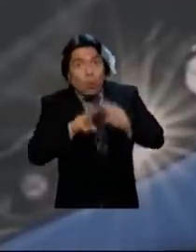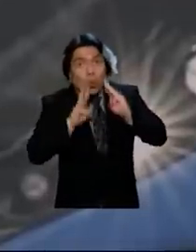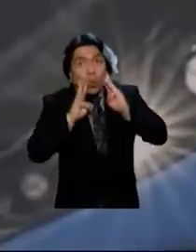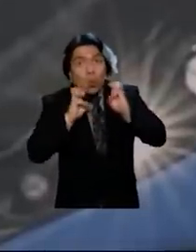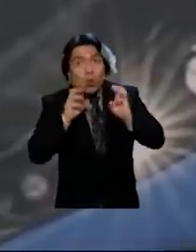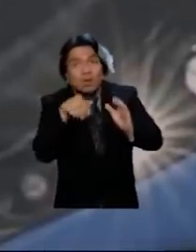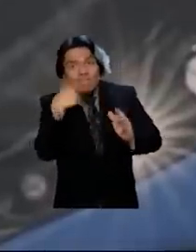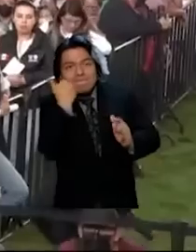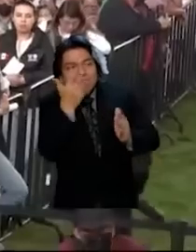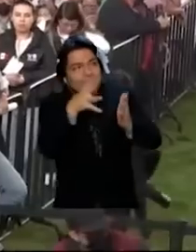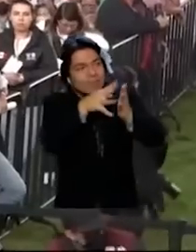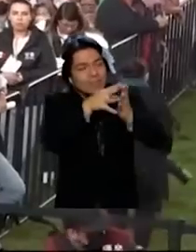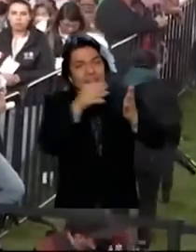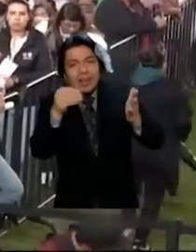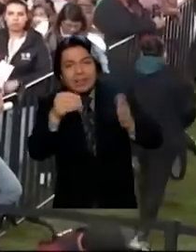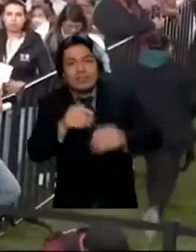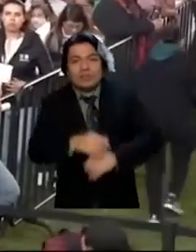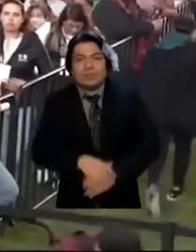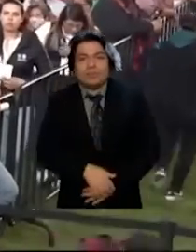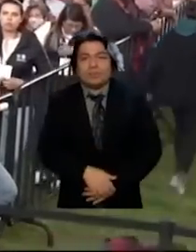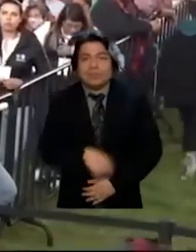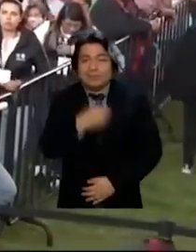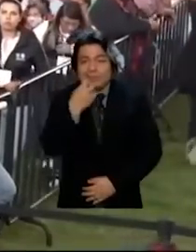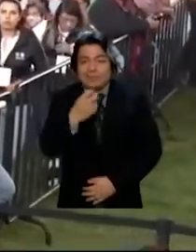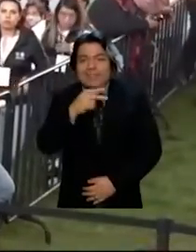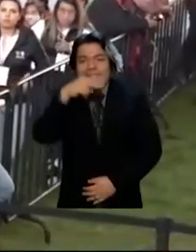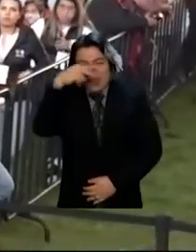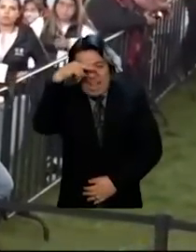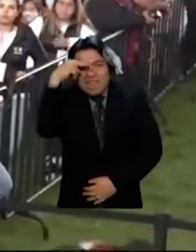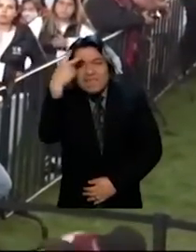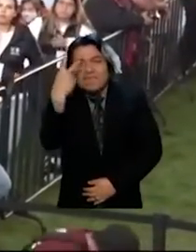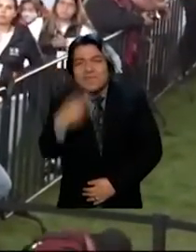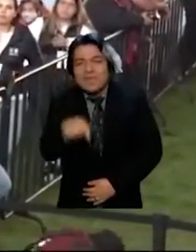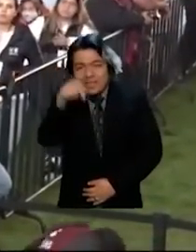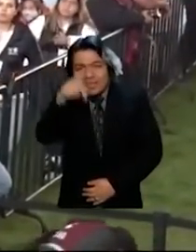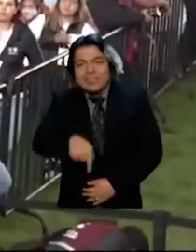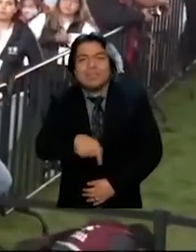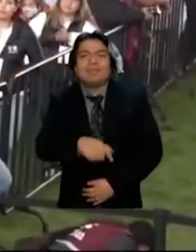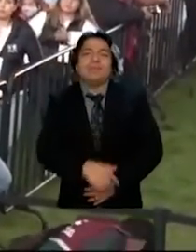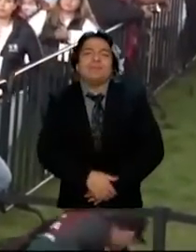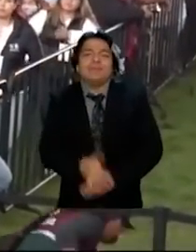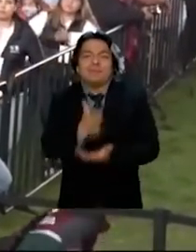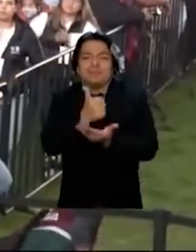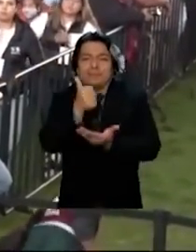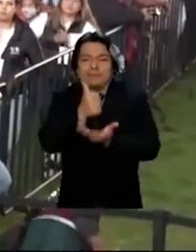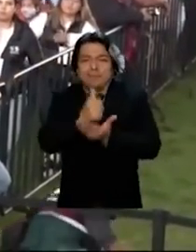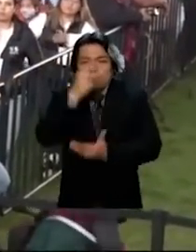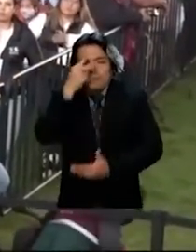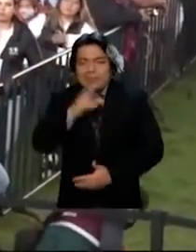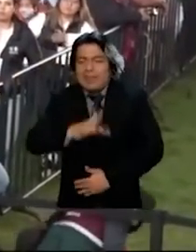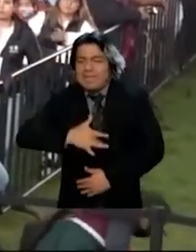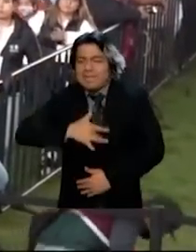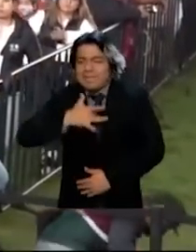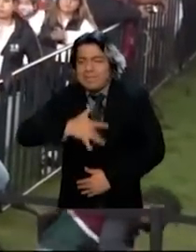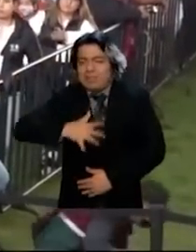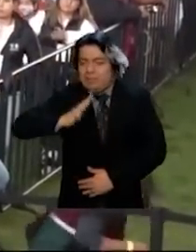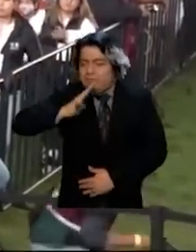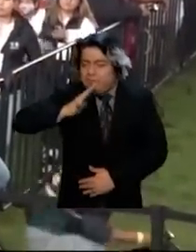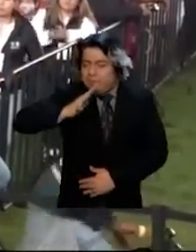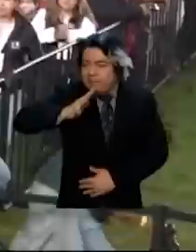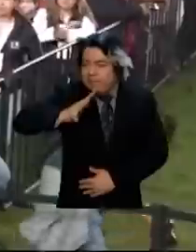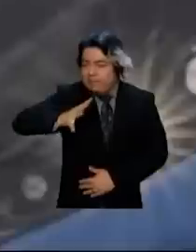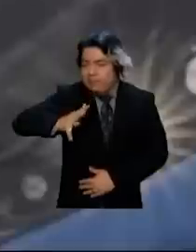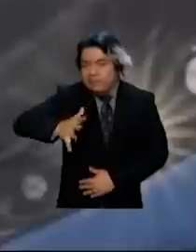Es orgullosamente de la Ciudad de México, pero sobre todo y orgullosamente una